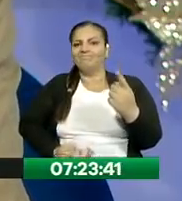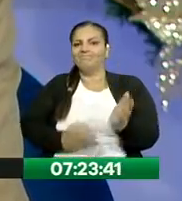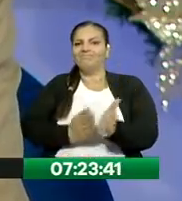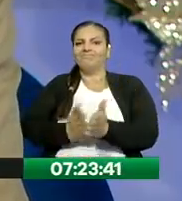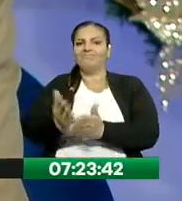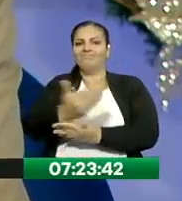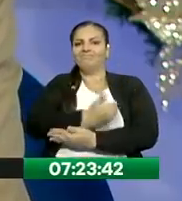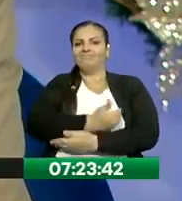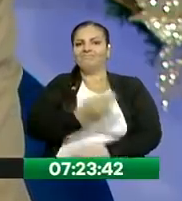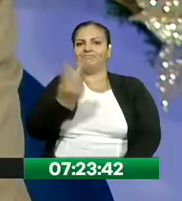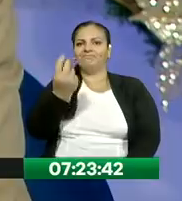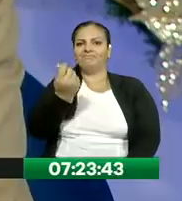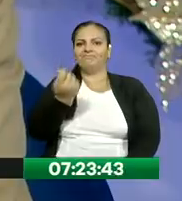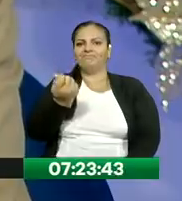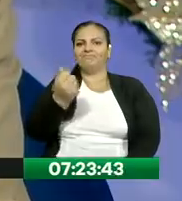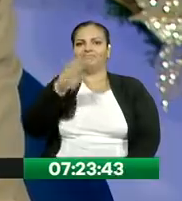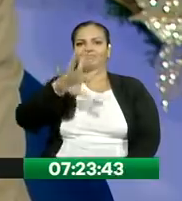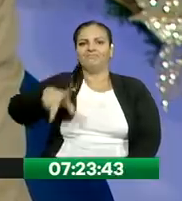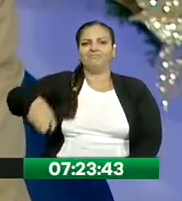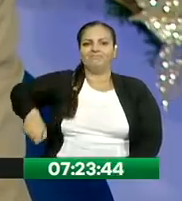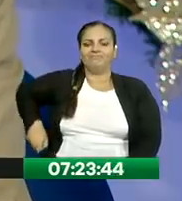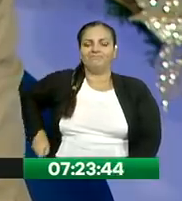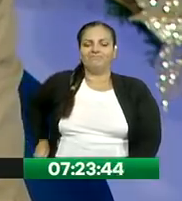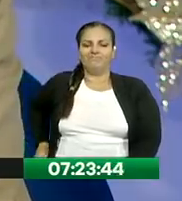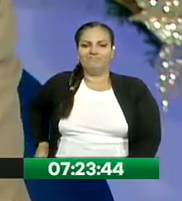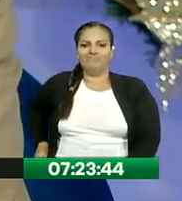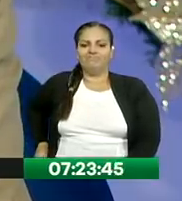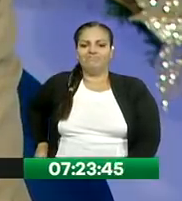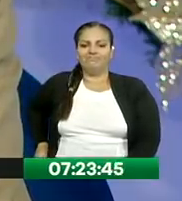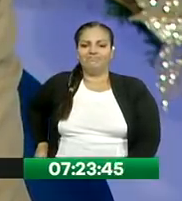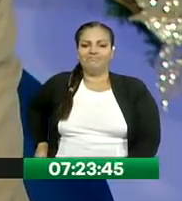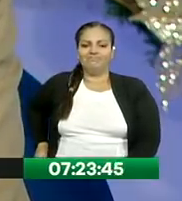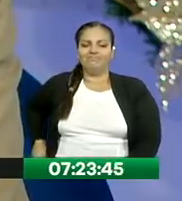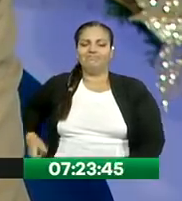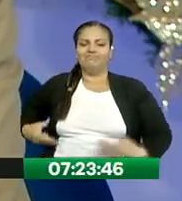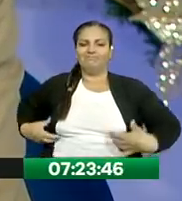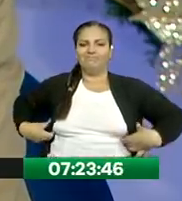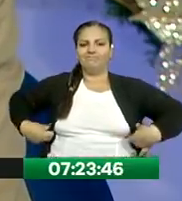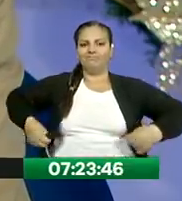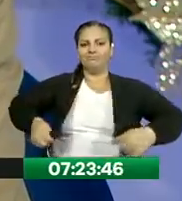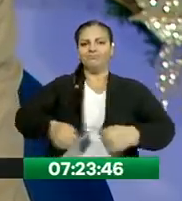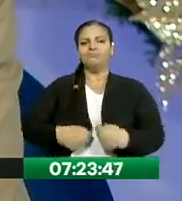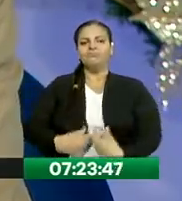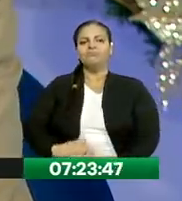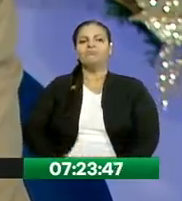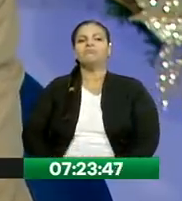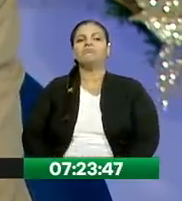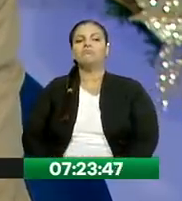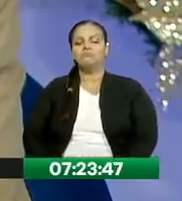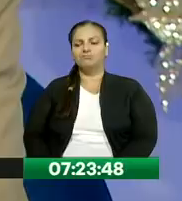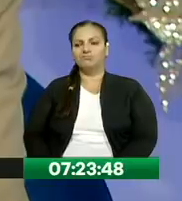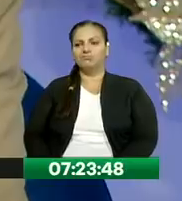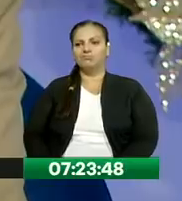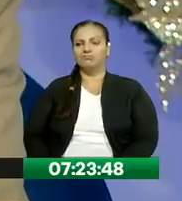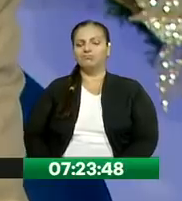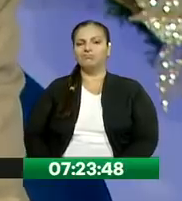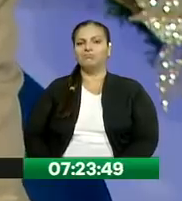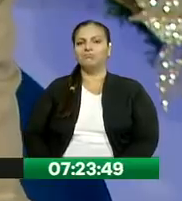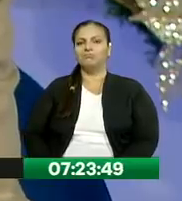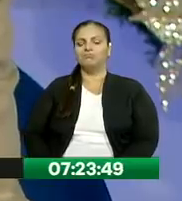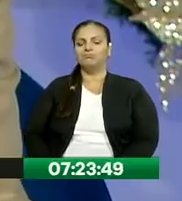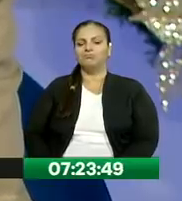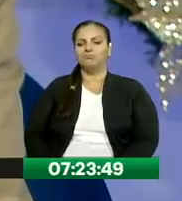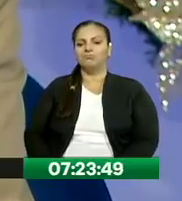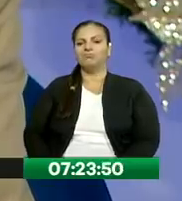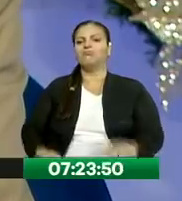han establecido con claridad. Y esto ha hecho que la ciudadanía en general empiece